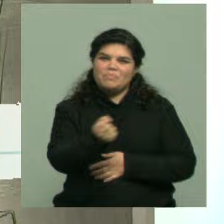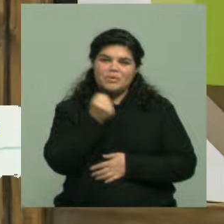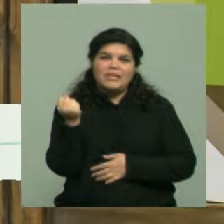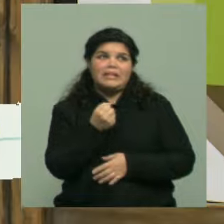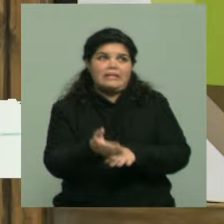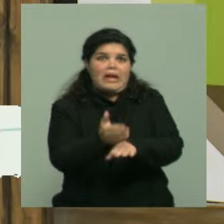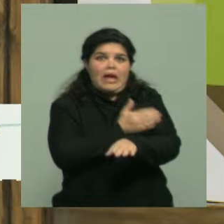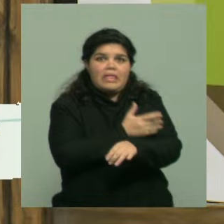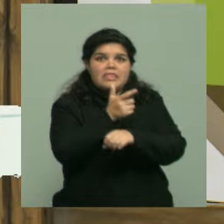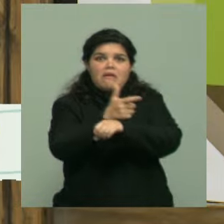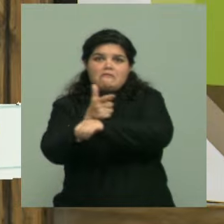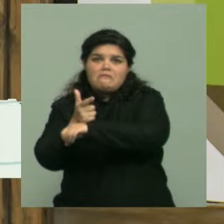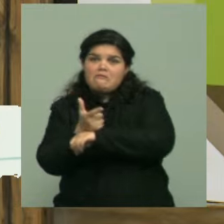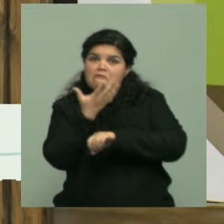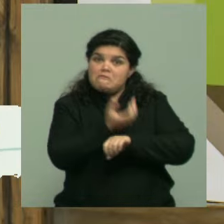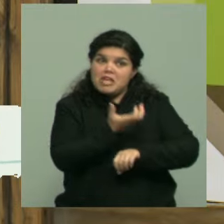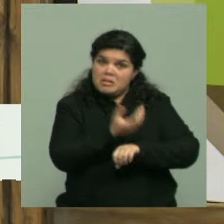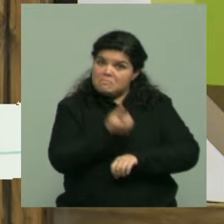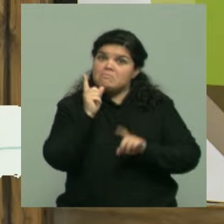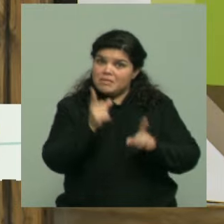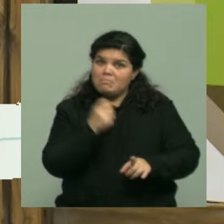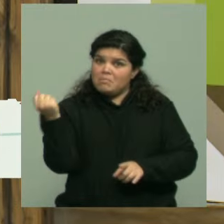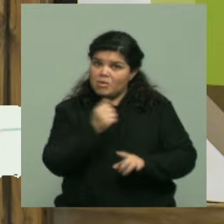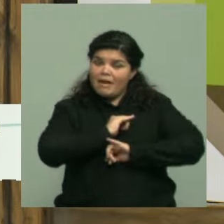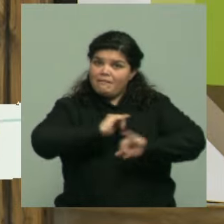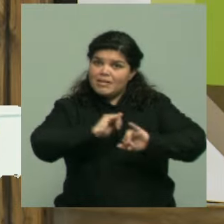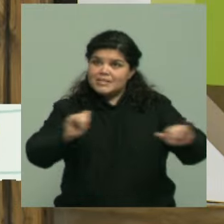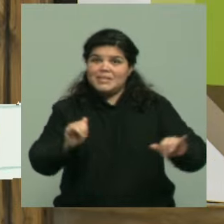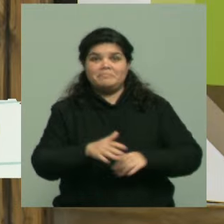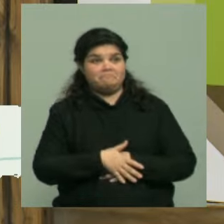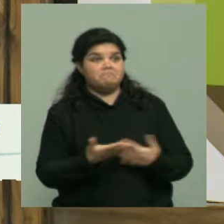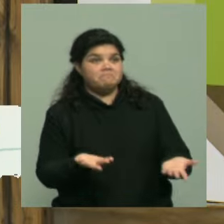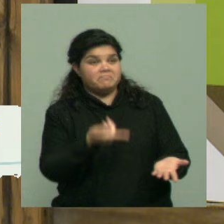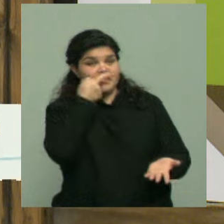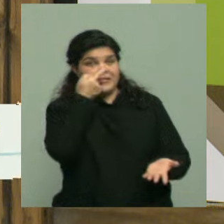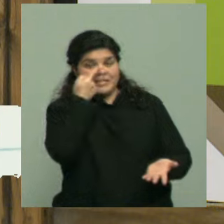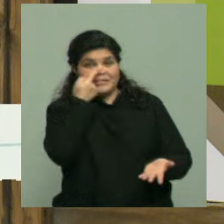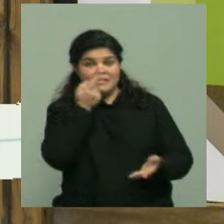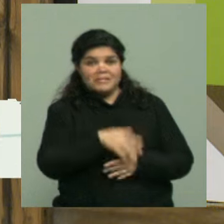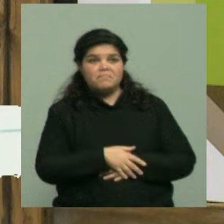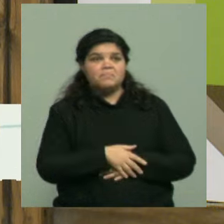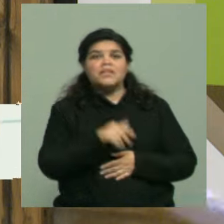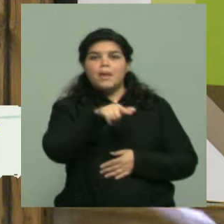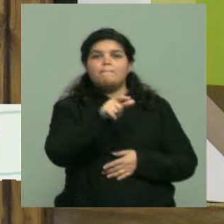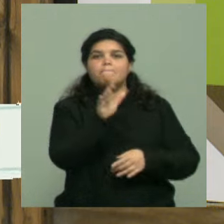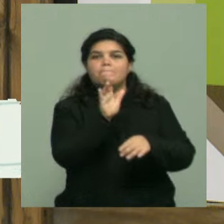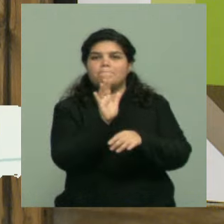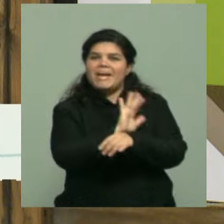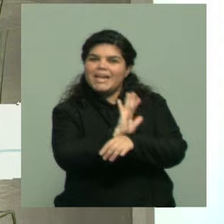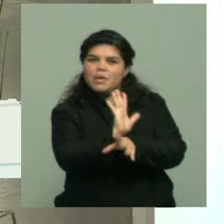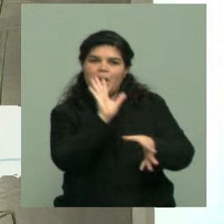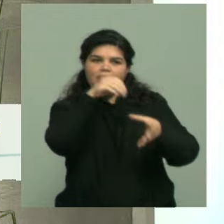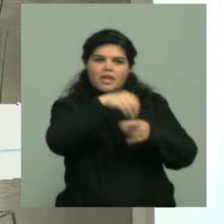¿no? Claro. Muy interesante. Sobre todo porque el 80% del elenco de la película en sí es mendocino.